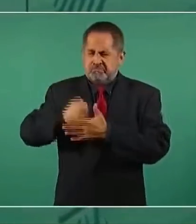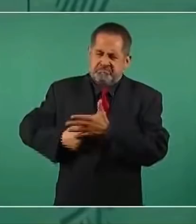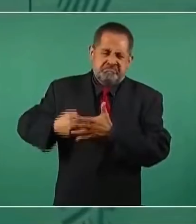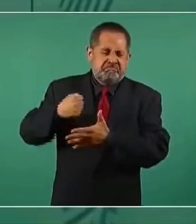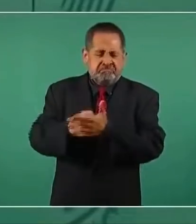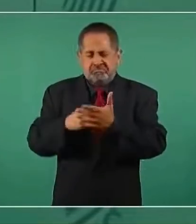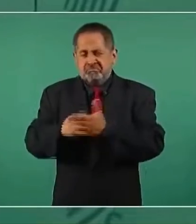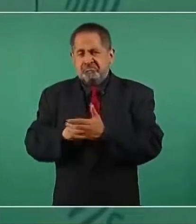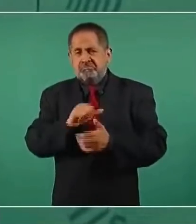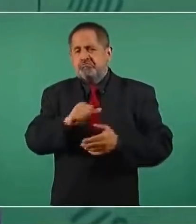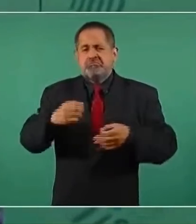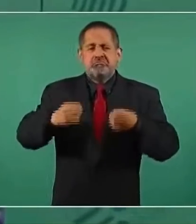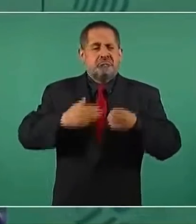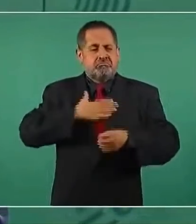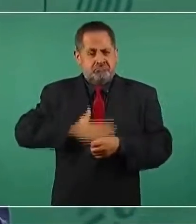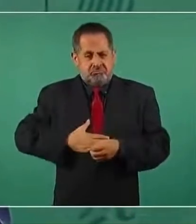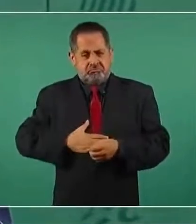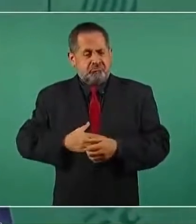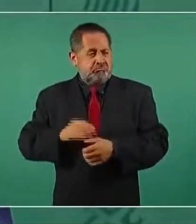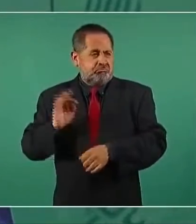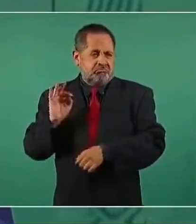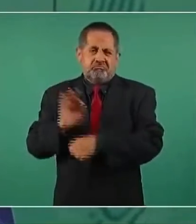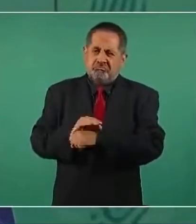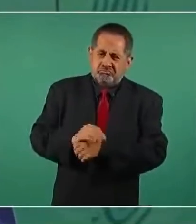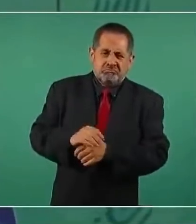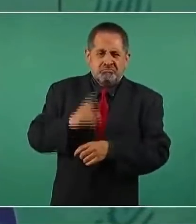justicia, igual que por la independencia.